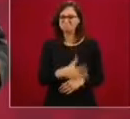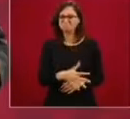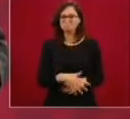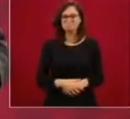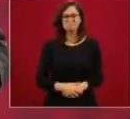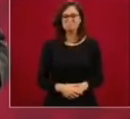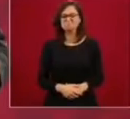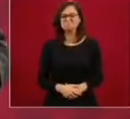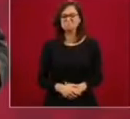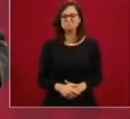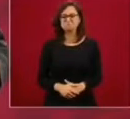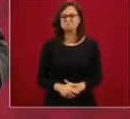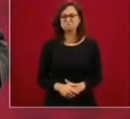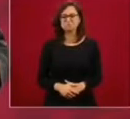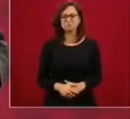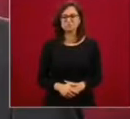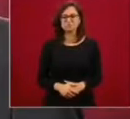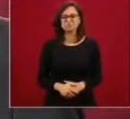inmundo.